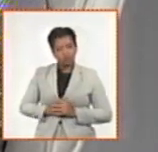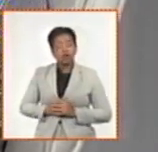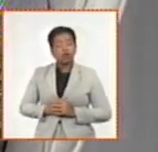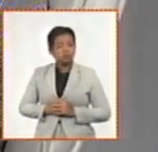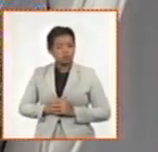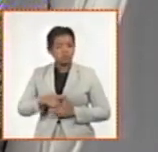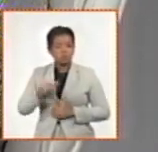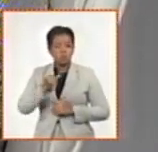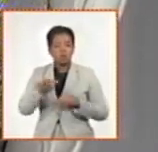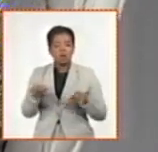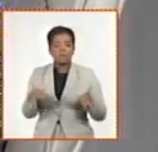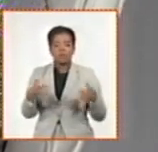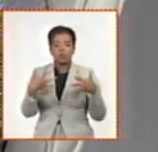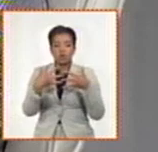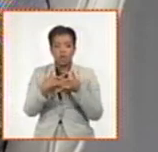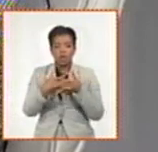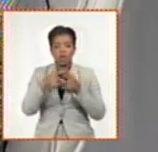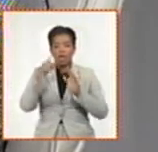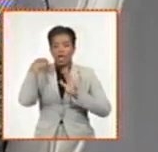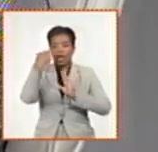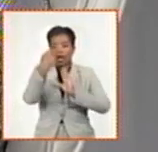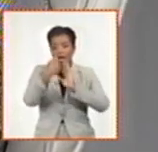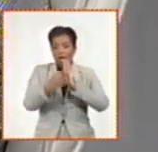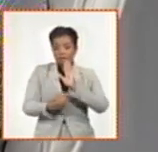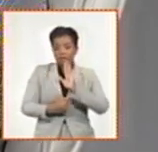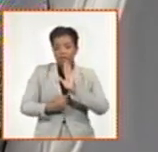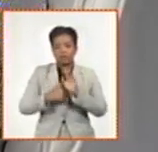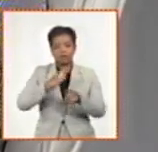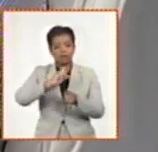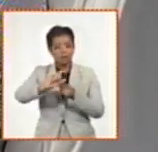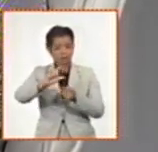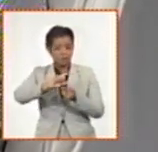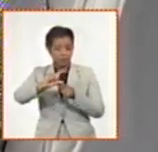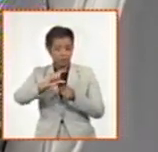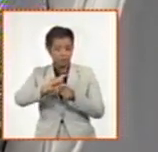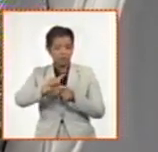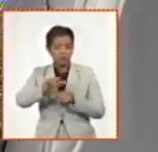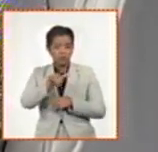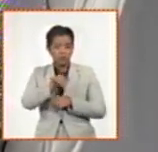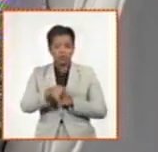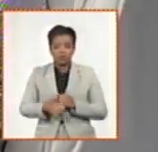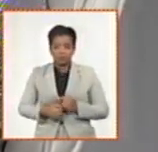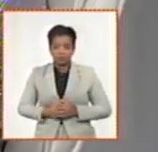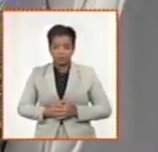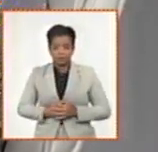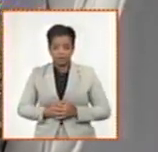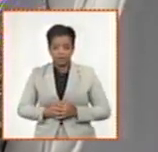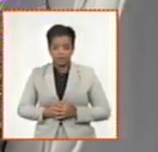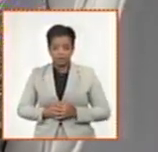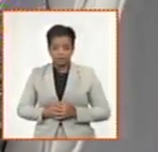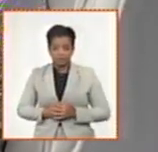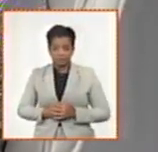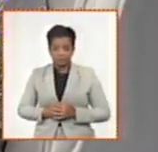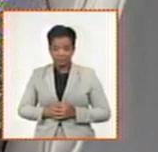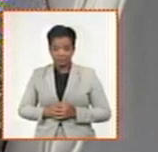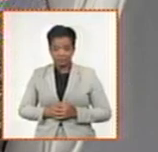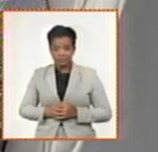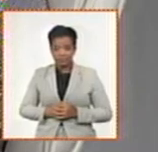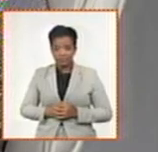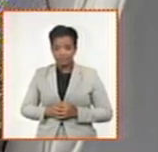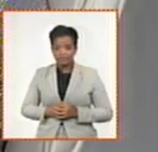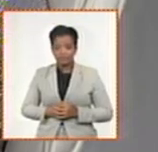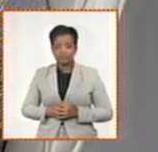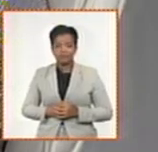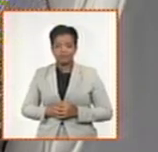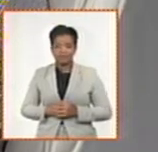vinculados. Es una característica fundamental de esta finca, que se me olvidó decir, la finca agroecológica, lo fundamental es la familia. Es la familia, ahí está mi papá